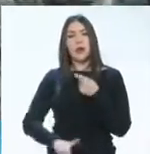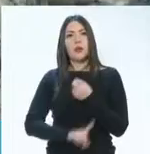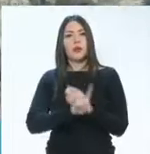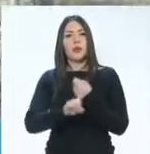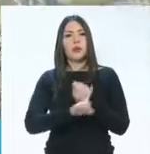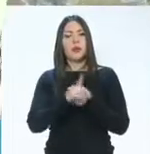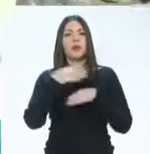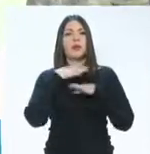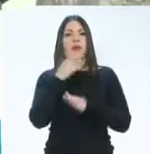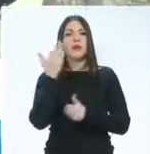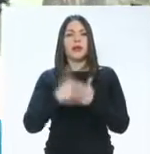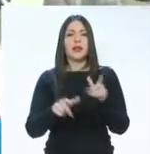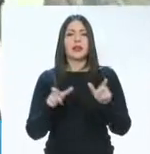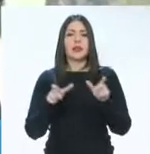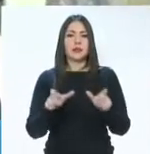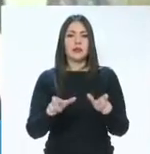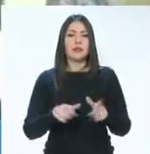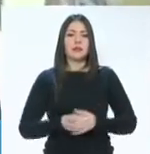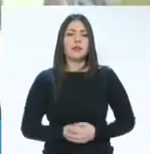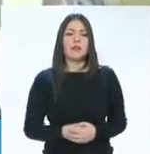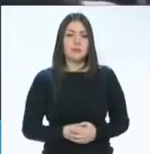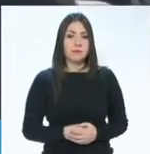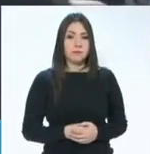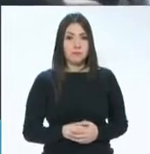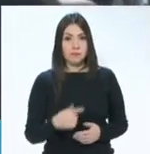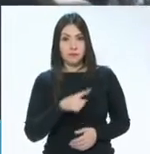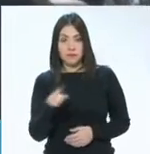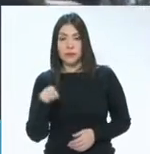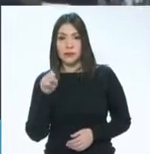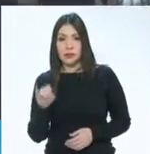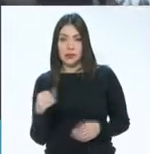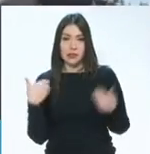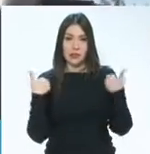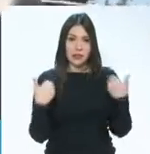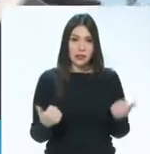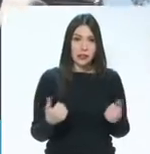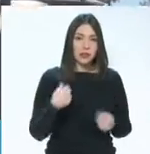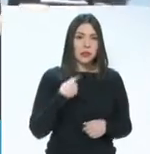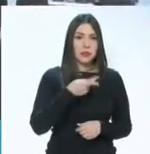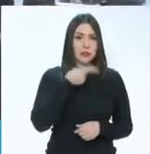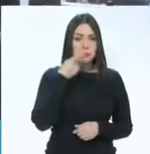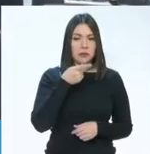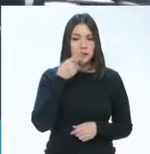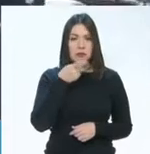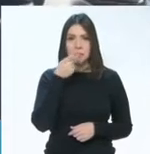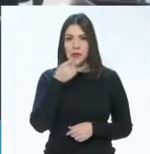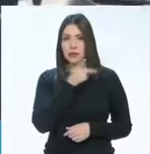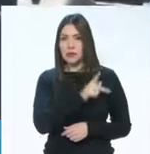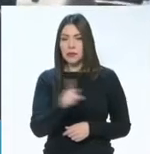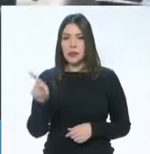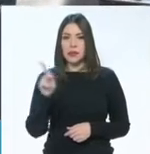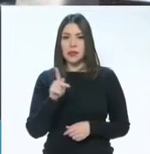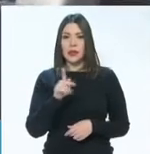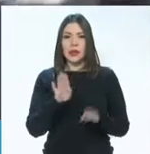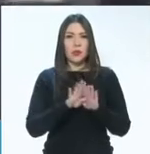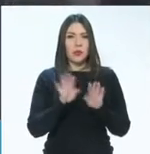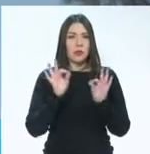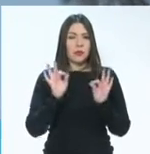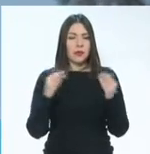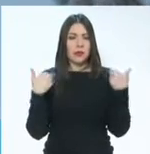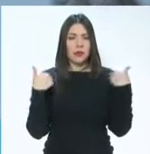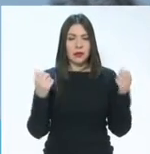de la inseguridad. No sé si me he explicado y si he dicho las cosas de manera